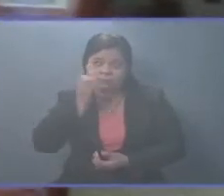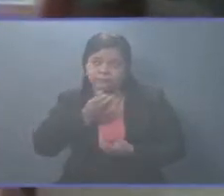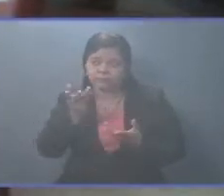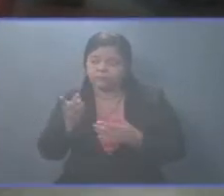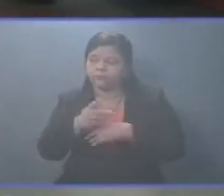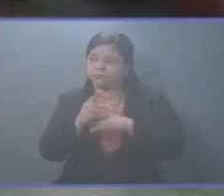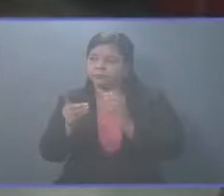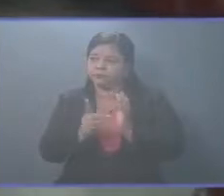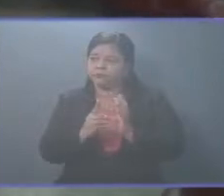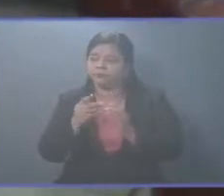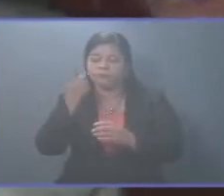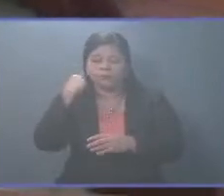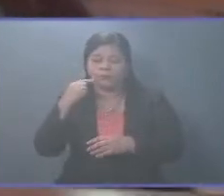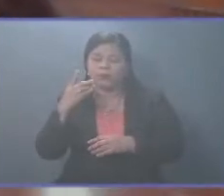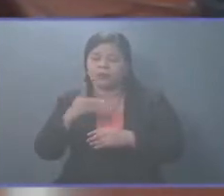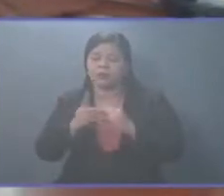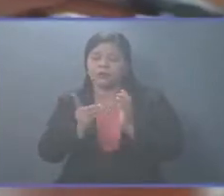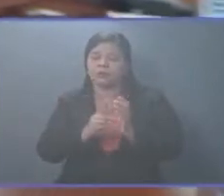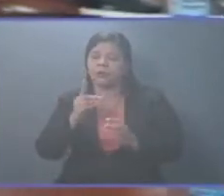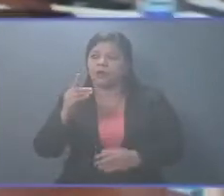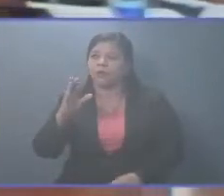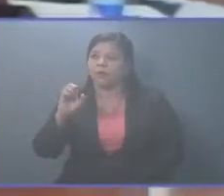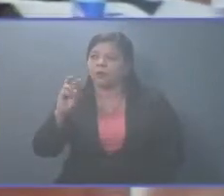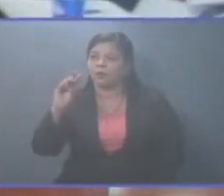Correa. Sí, gracias, doctor.